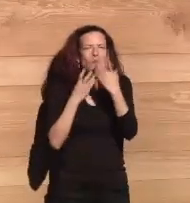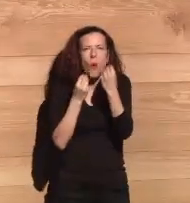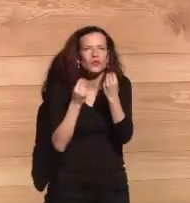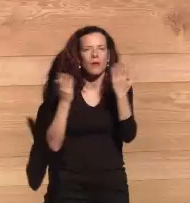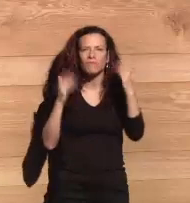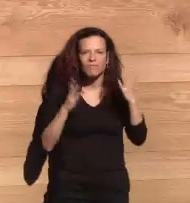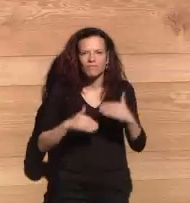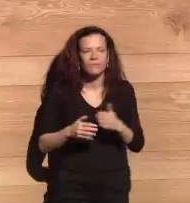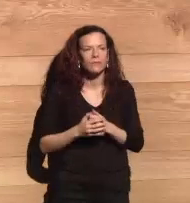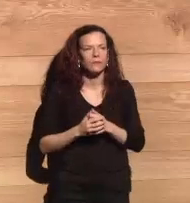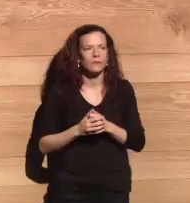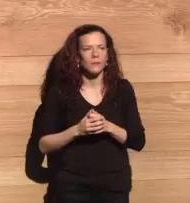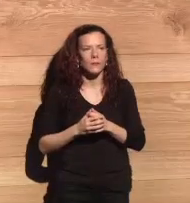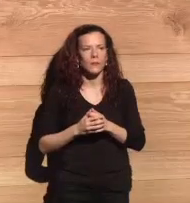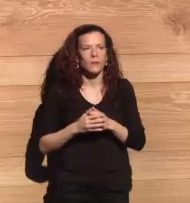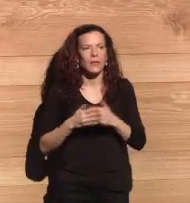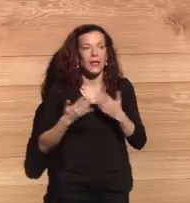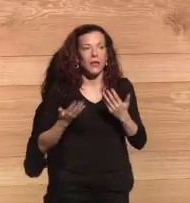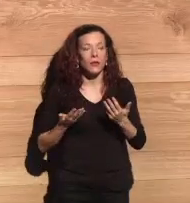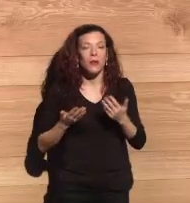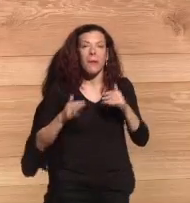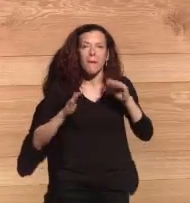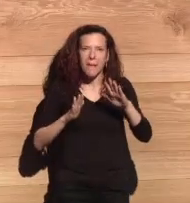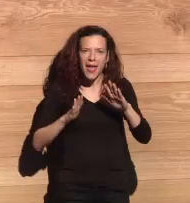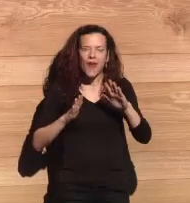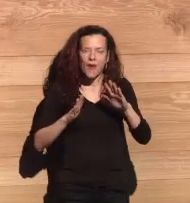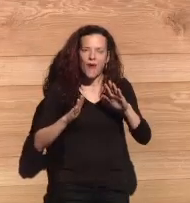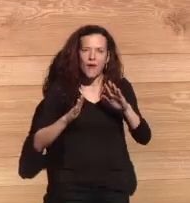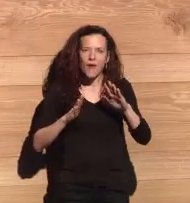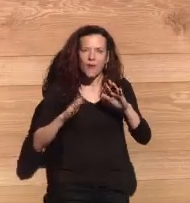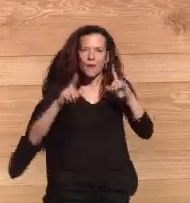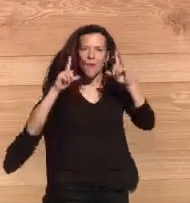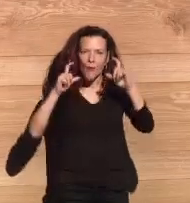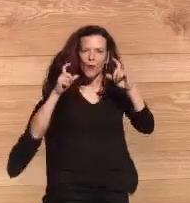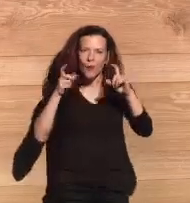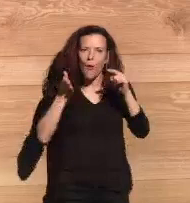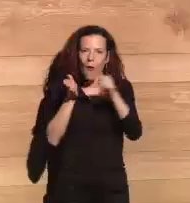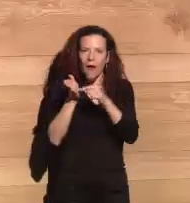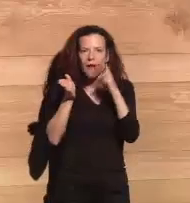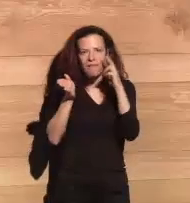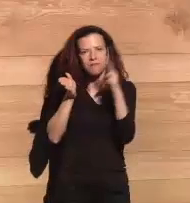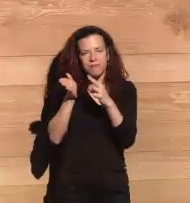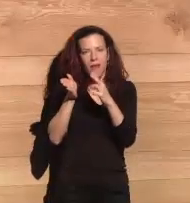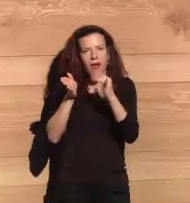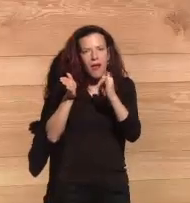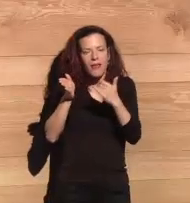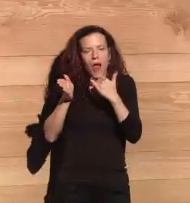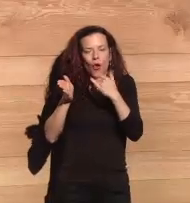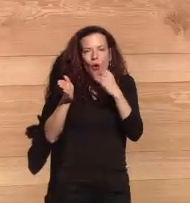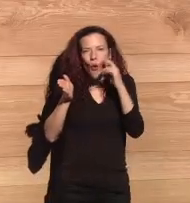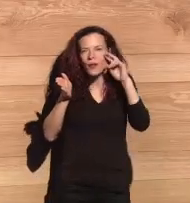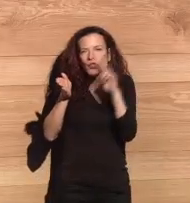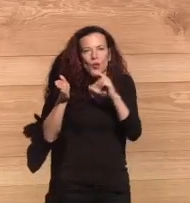información, ¿no? Para la historia, pero que sí tenían un apelo visual que a